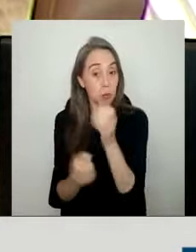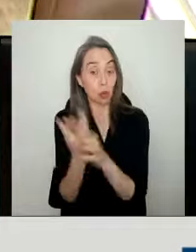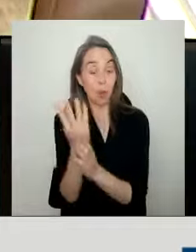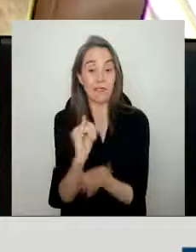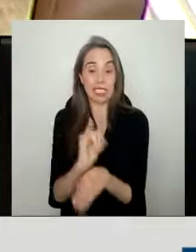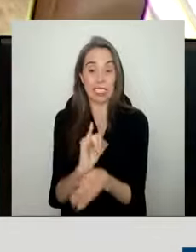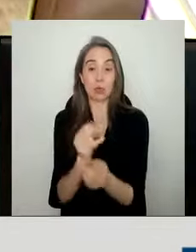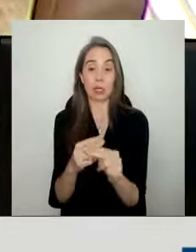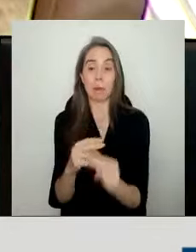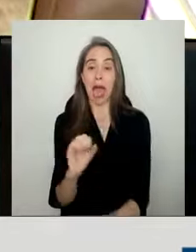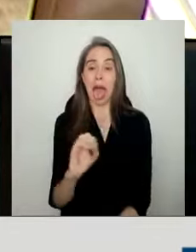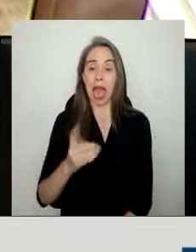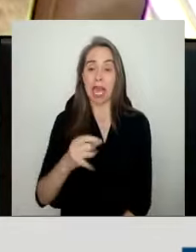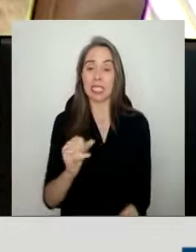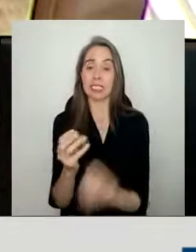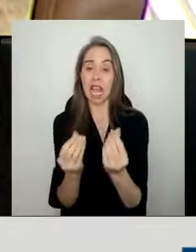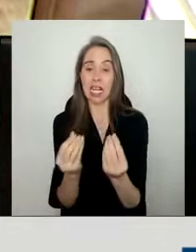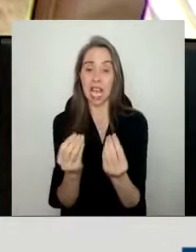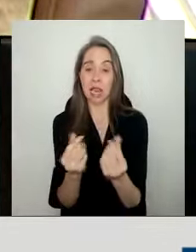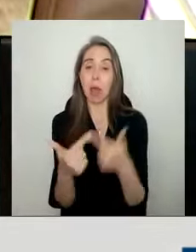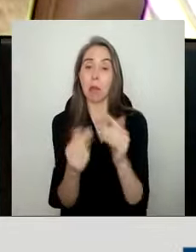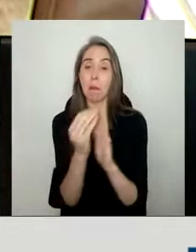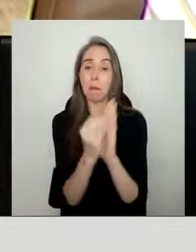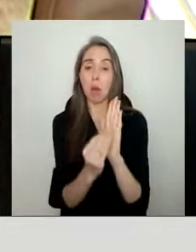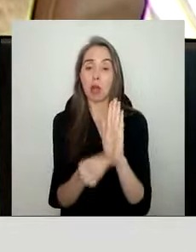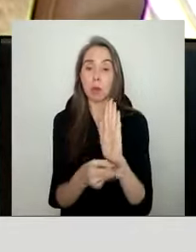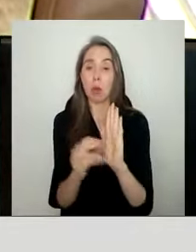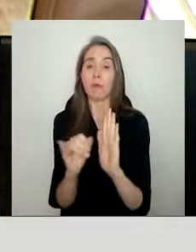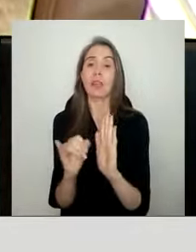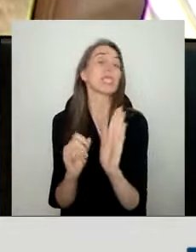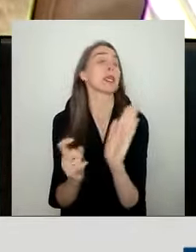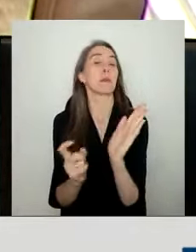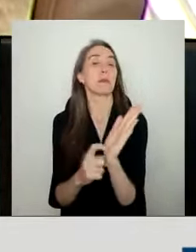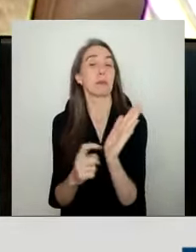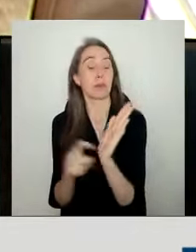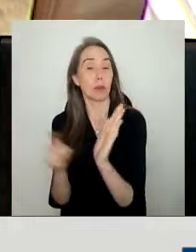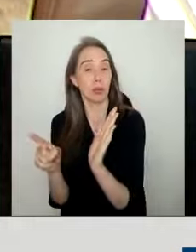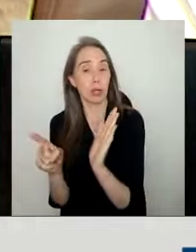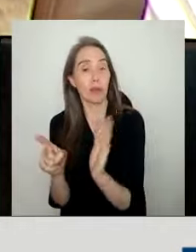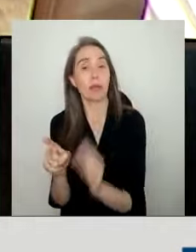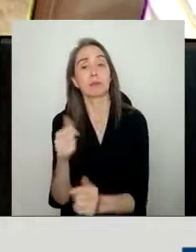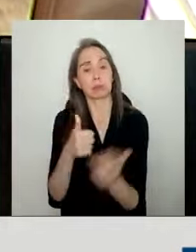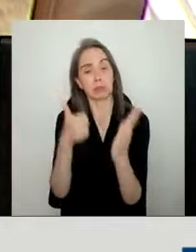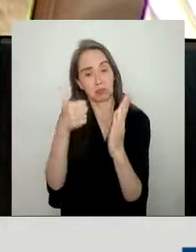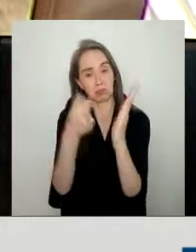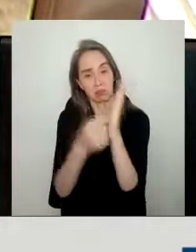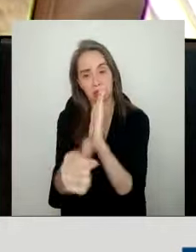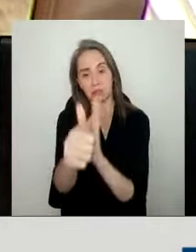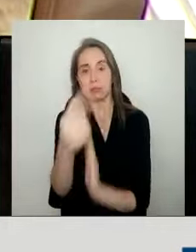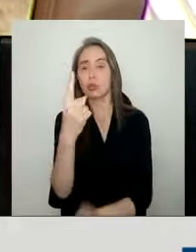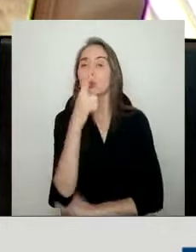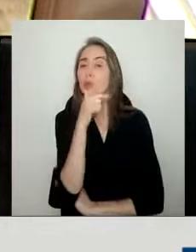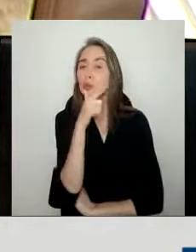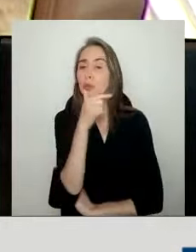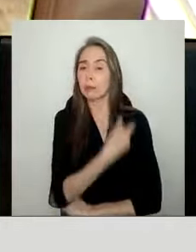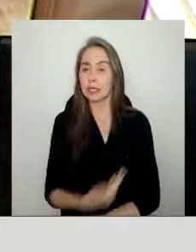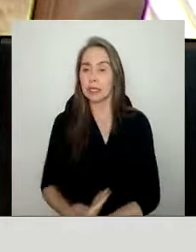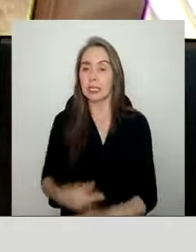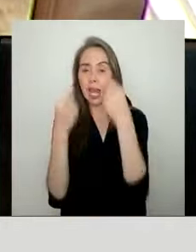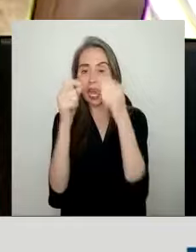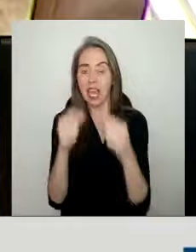productividad va en la dirección correcta Solo tengo una duda presidenta porque vamos a evaluar las políticas